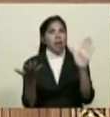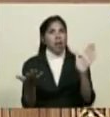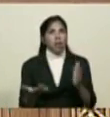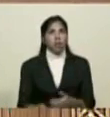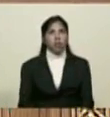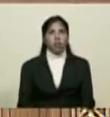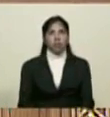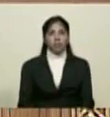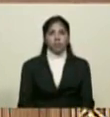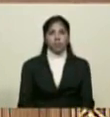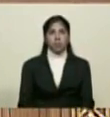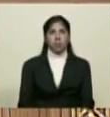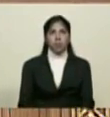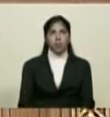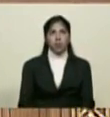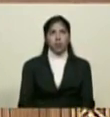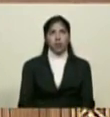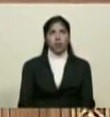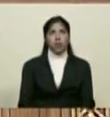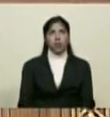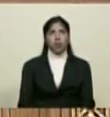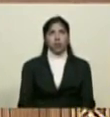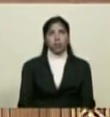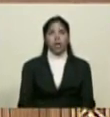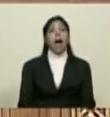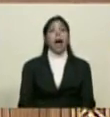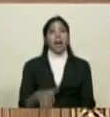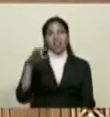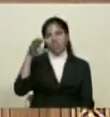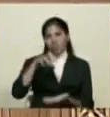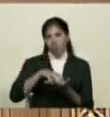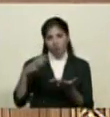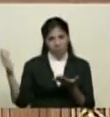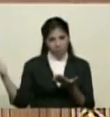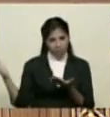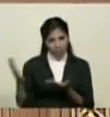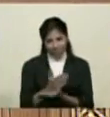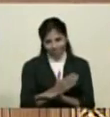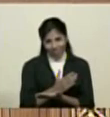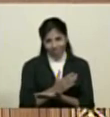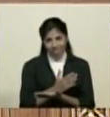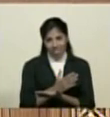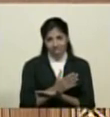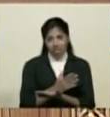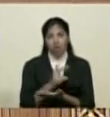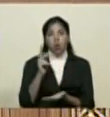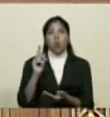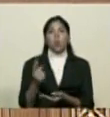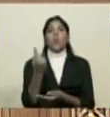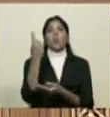ya decretó que el golpe de Estado estaba en marcha, el 31 de marzo.